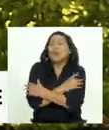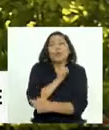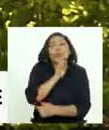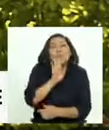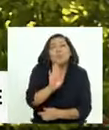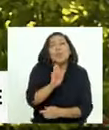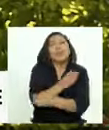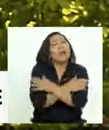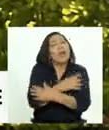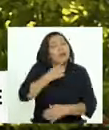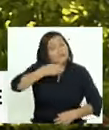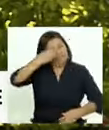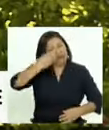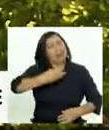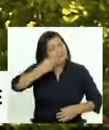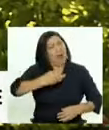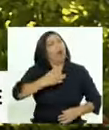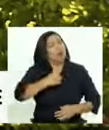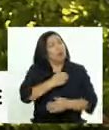sincero